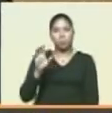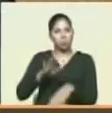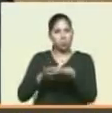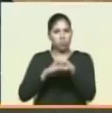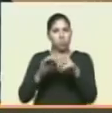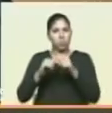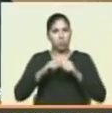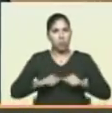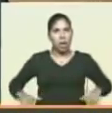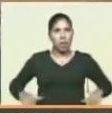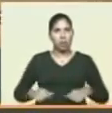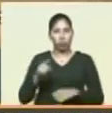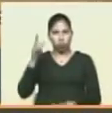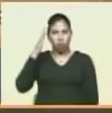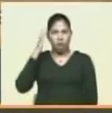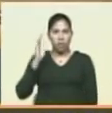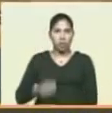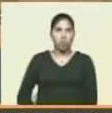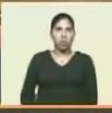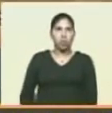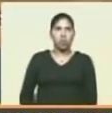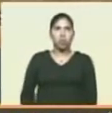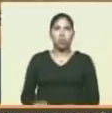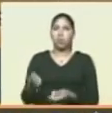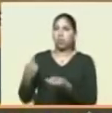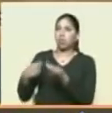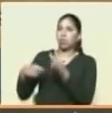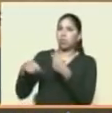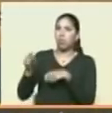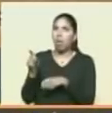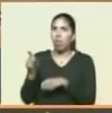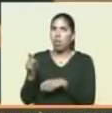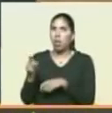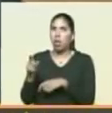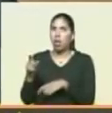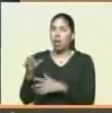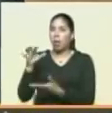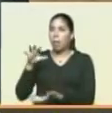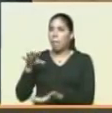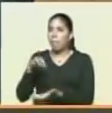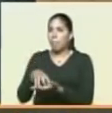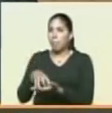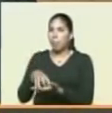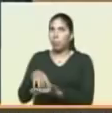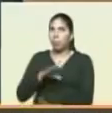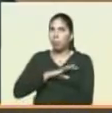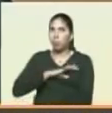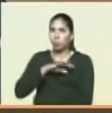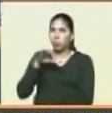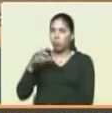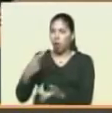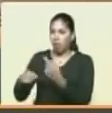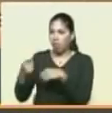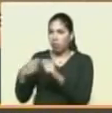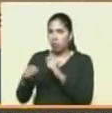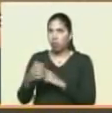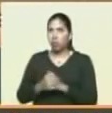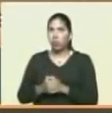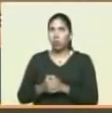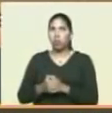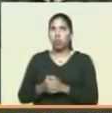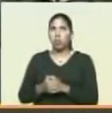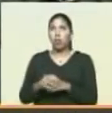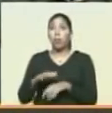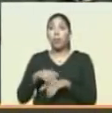caso. Y no le vendía el subproducto a la planta de haba, que era del Estado, que estaba adelante, porque la comercializaba con las empresas